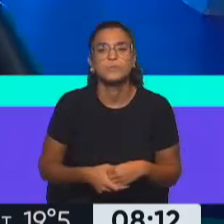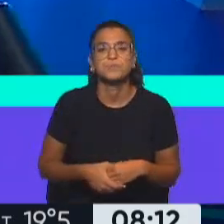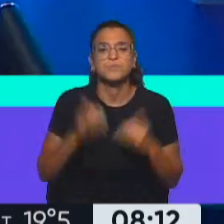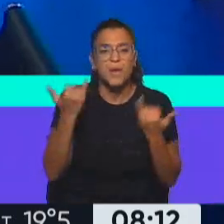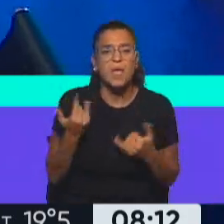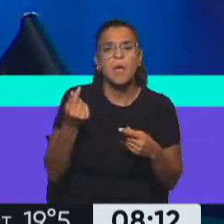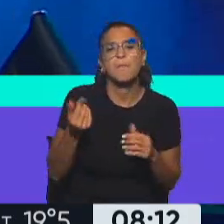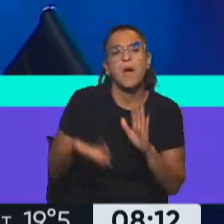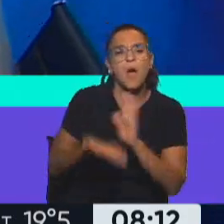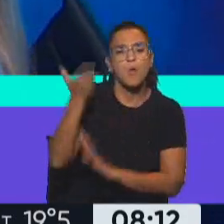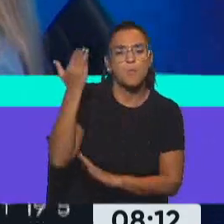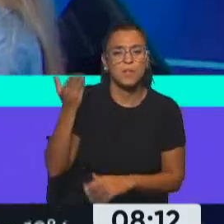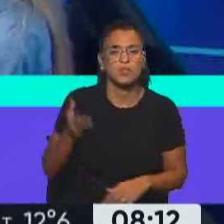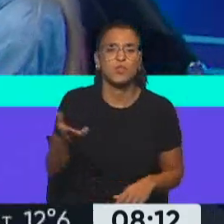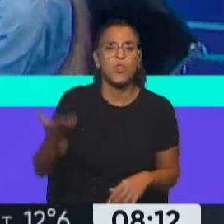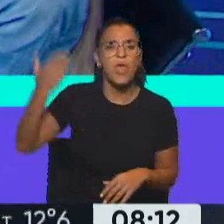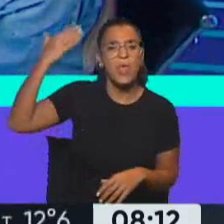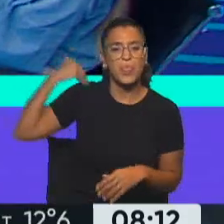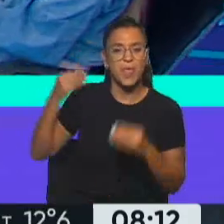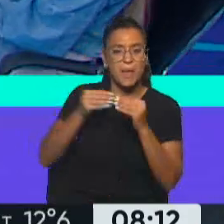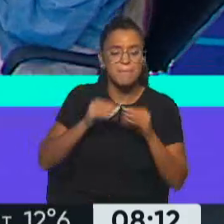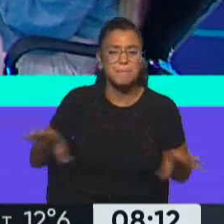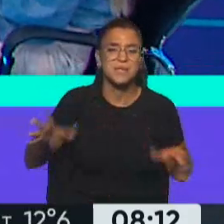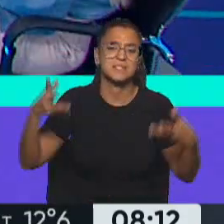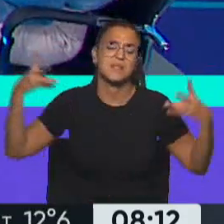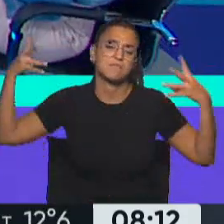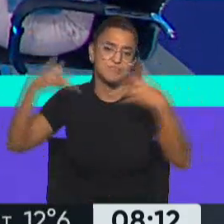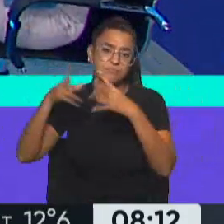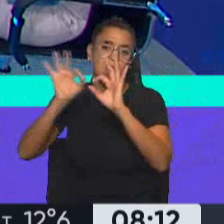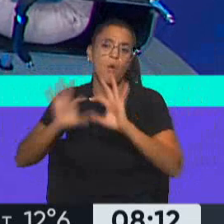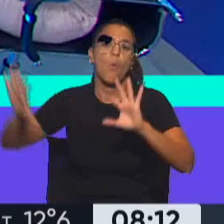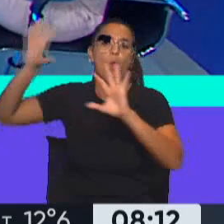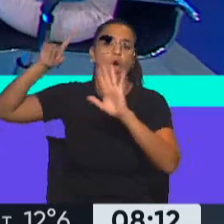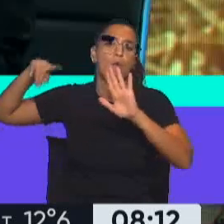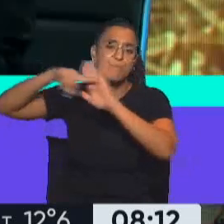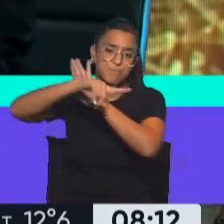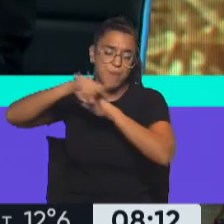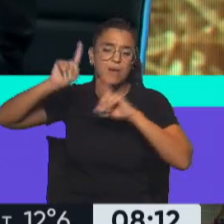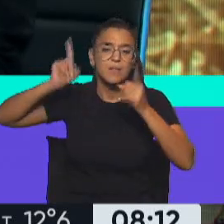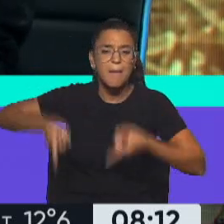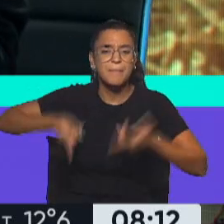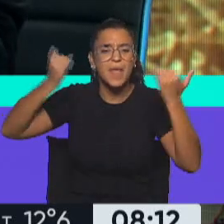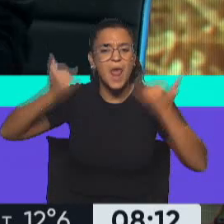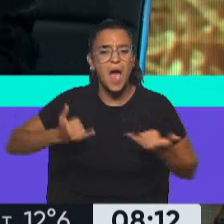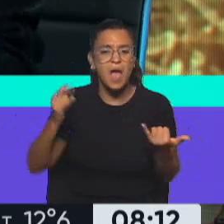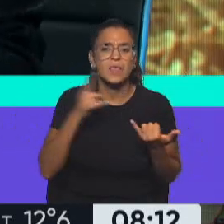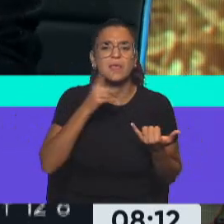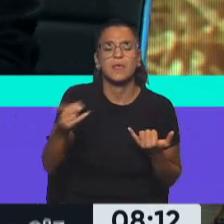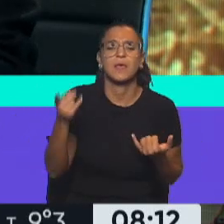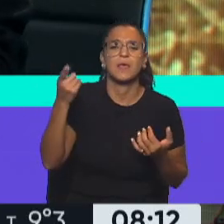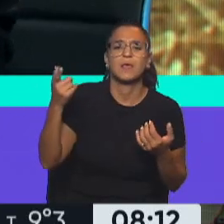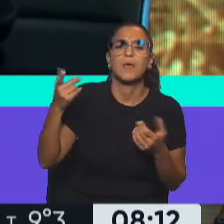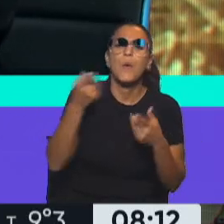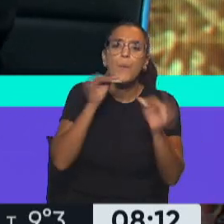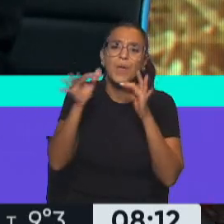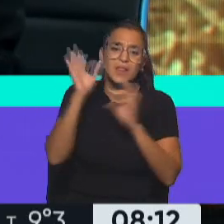hubo aumento de precios, digamos, desde el inicio del conflicto armado en Europa del Este, y en tal caso, ¿hubo también menos cantidad de